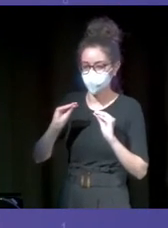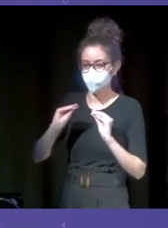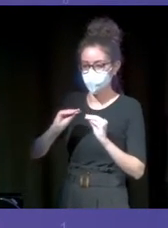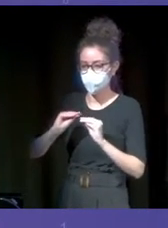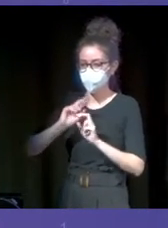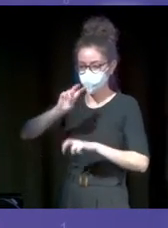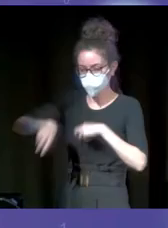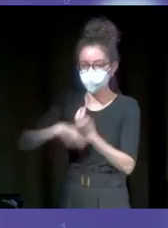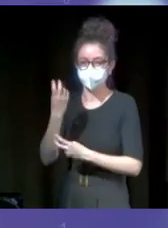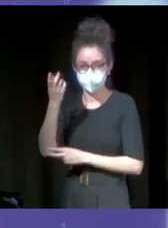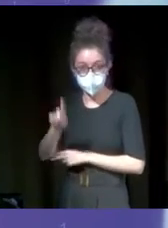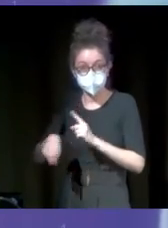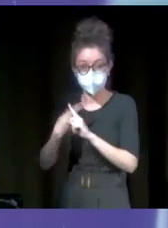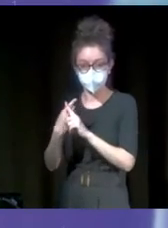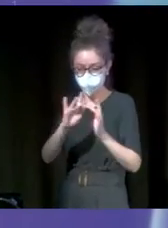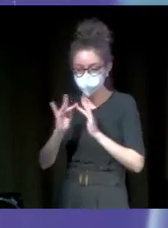de relacionarnos